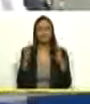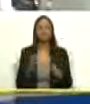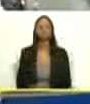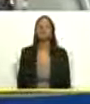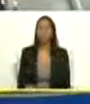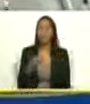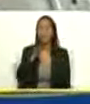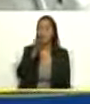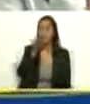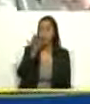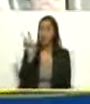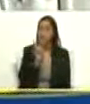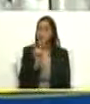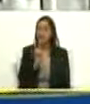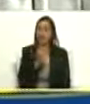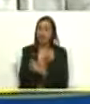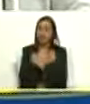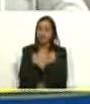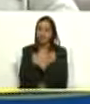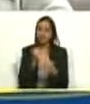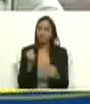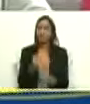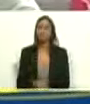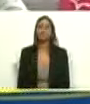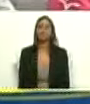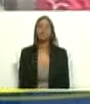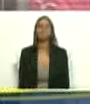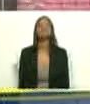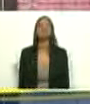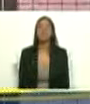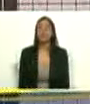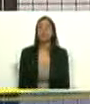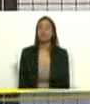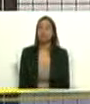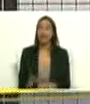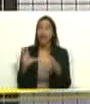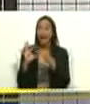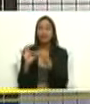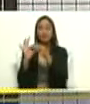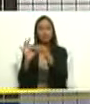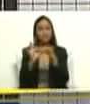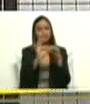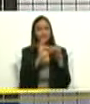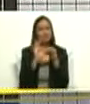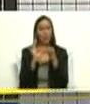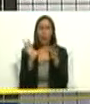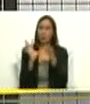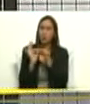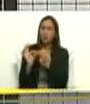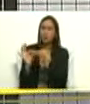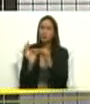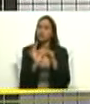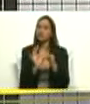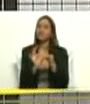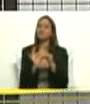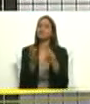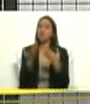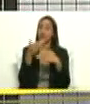de Venezuela articular unir incluir